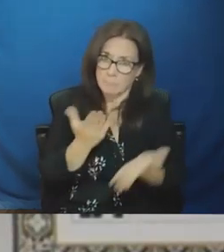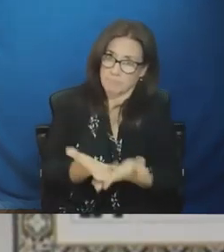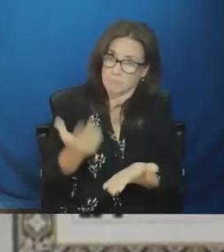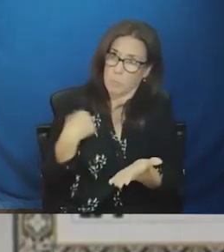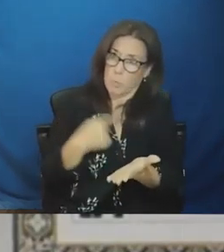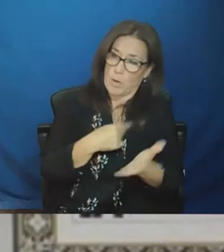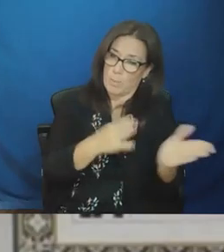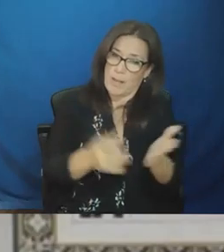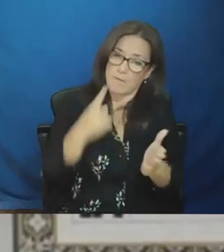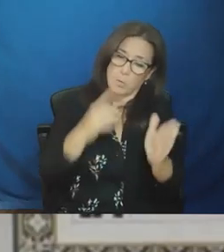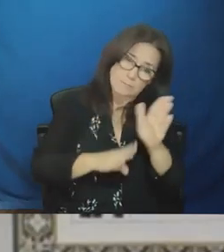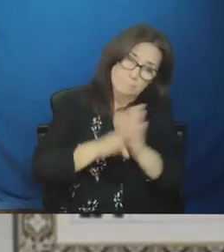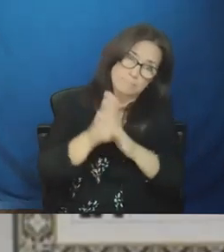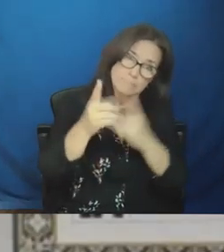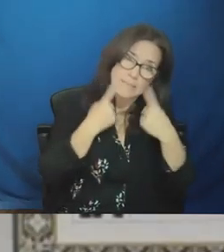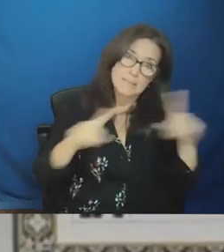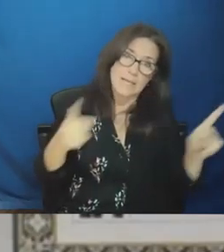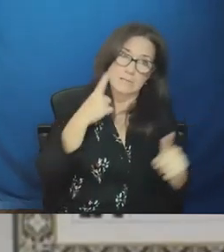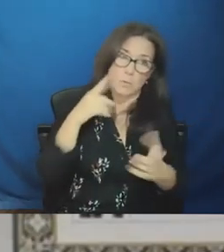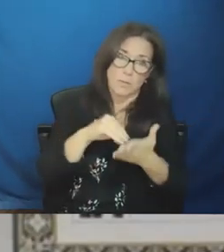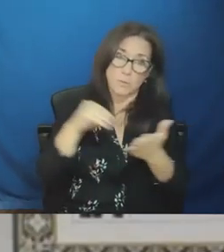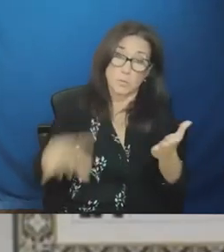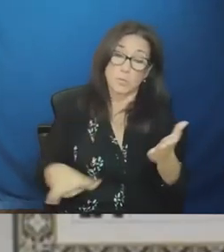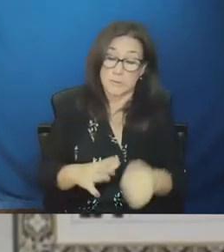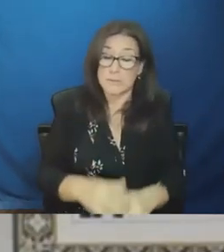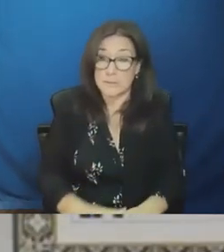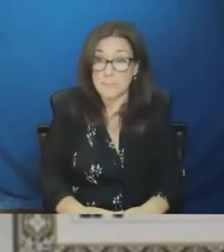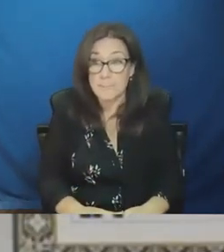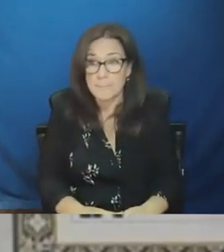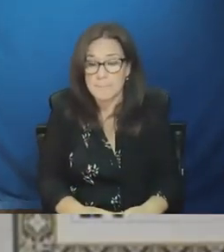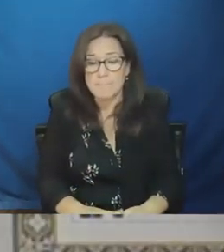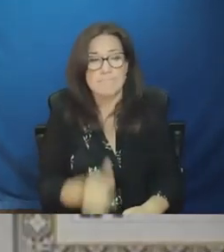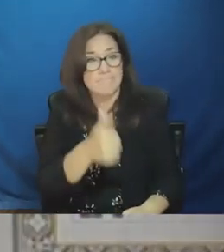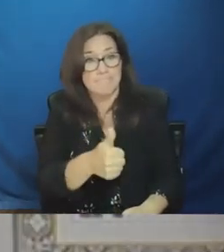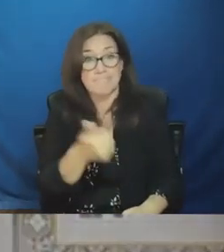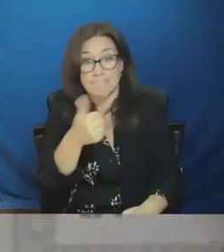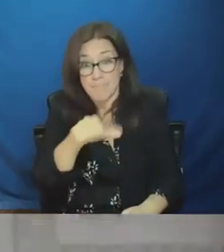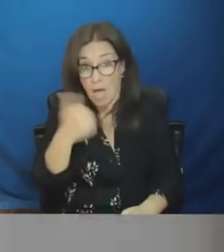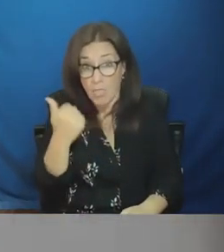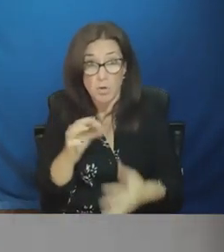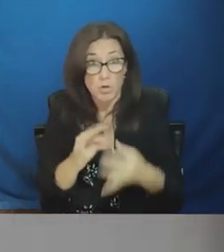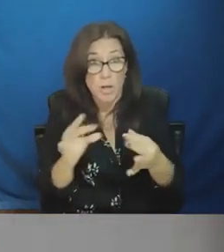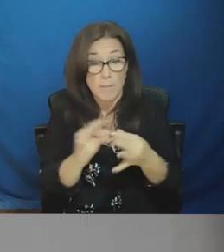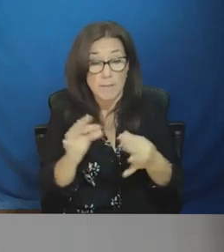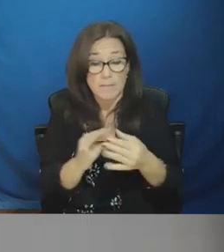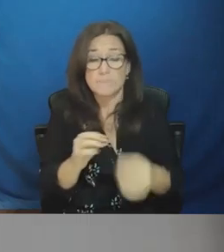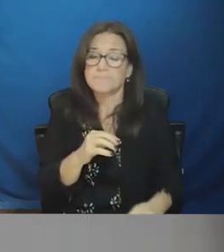ese éxito de nuestros estudiantes sí gracias algún otro comentario